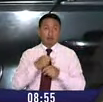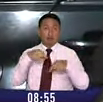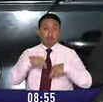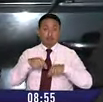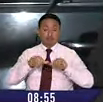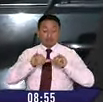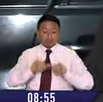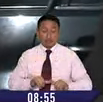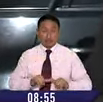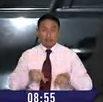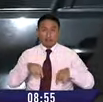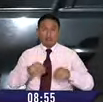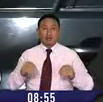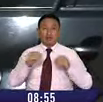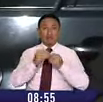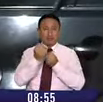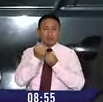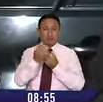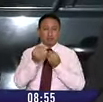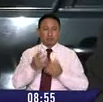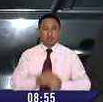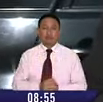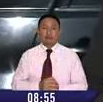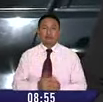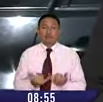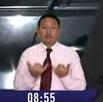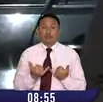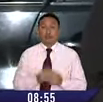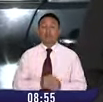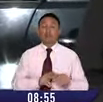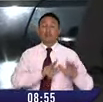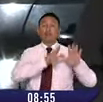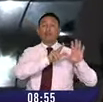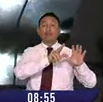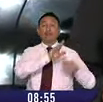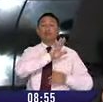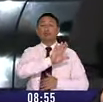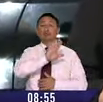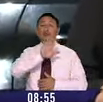a mantener en este punto para llevarles toda la información cuando son exactamente las